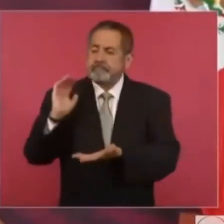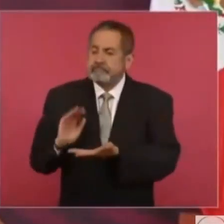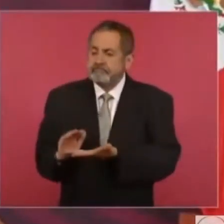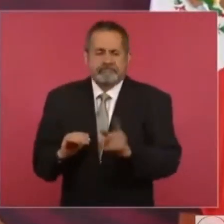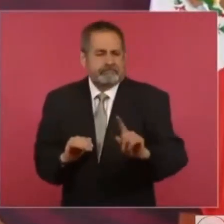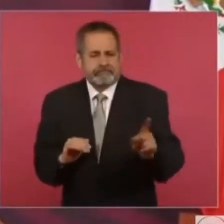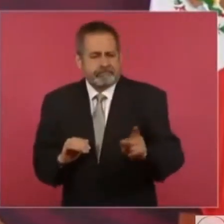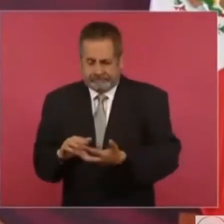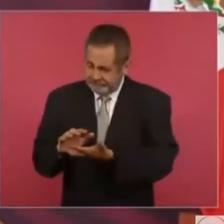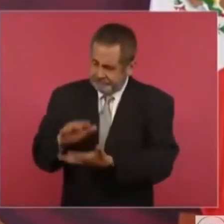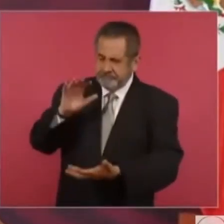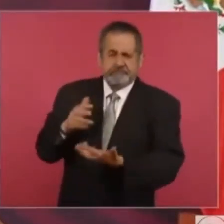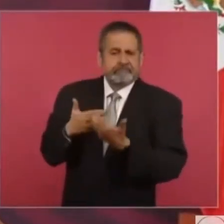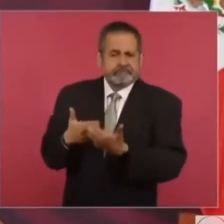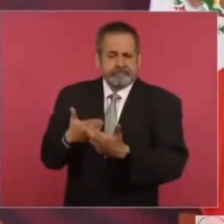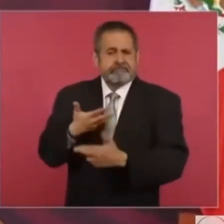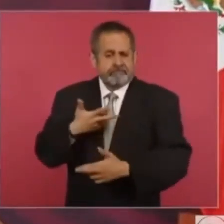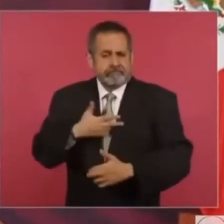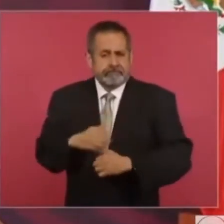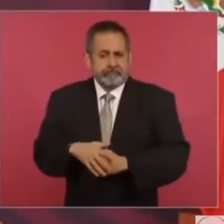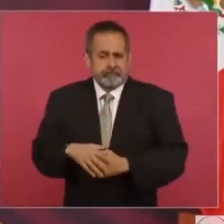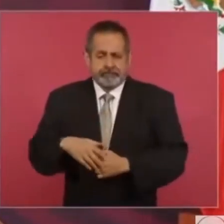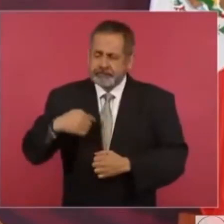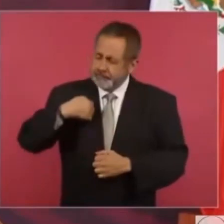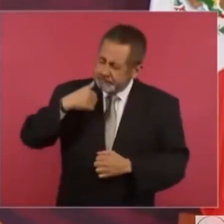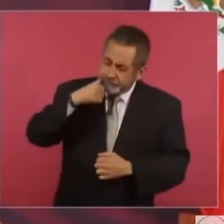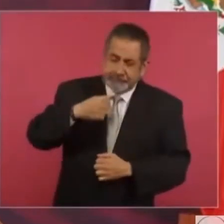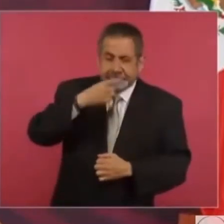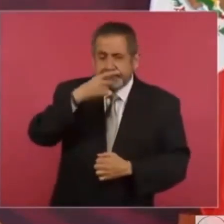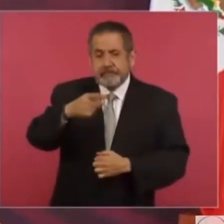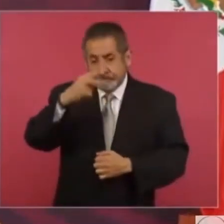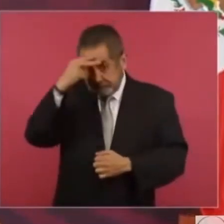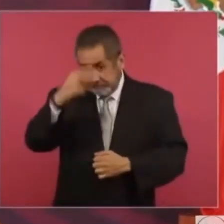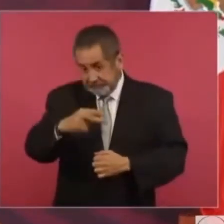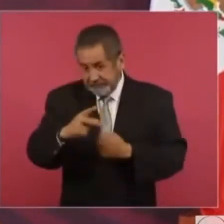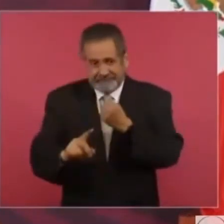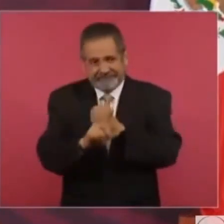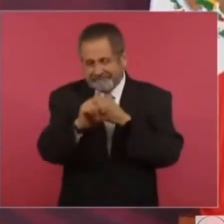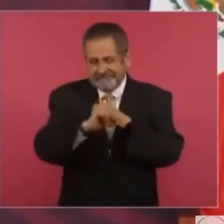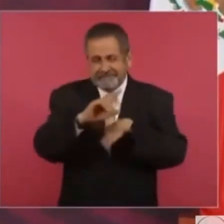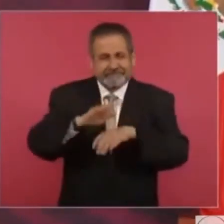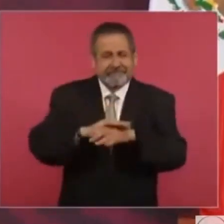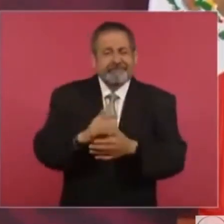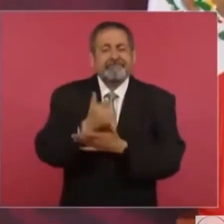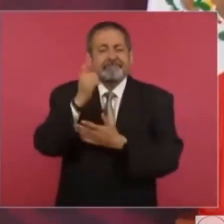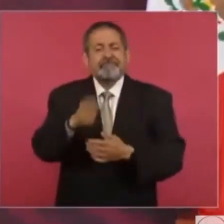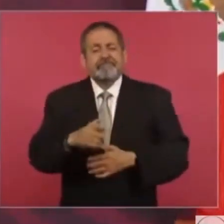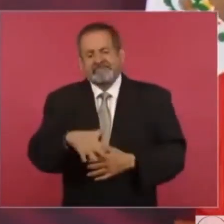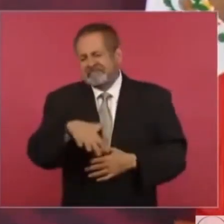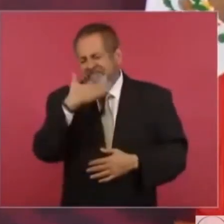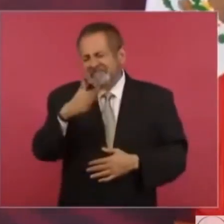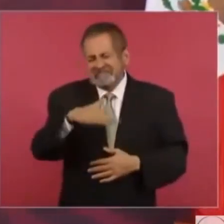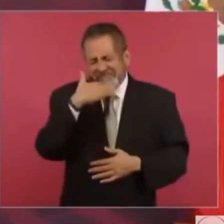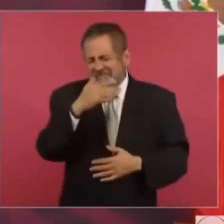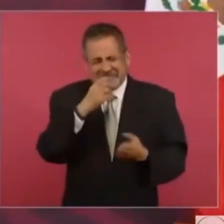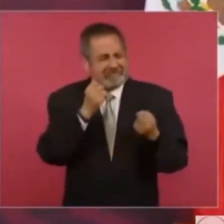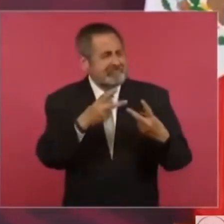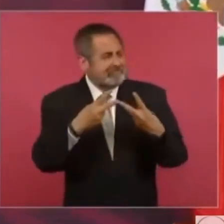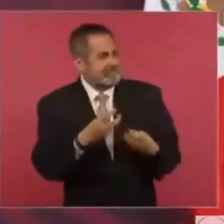Siempre he dicho que el principal problema de México era la corrupción, y no tengo la menor duda.